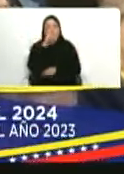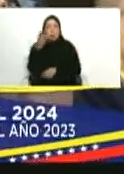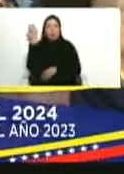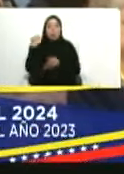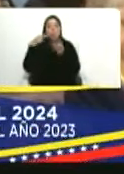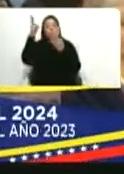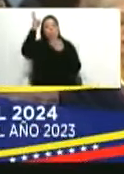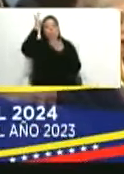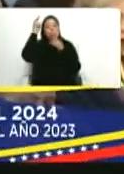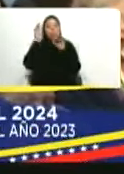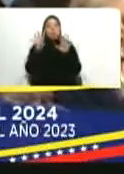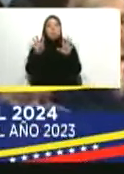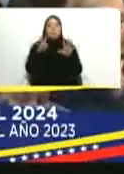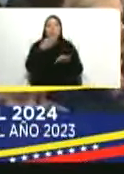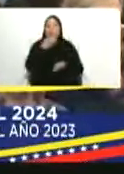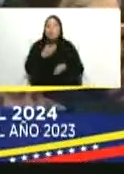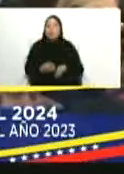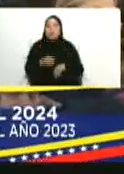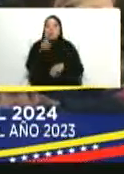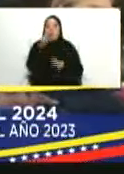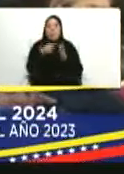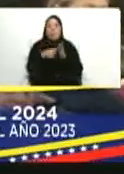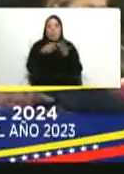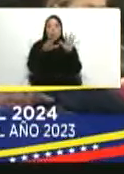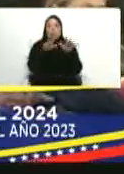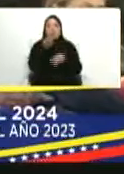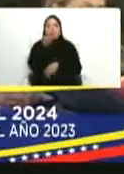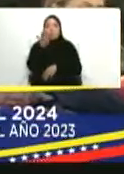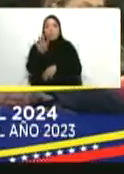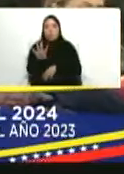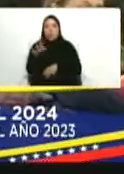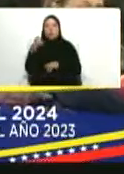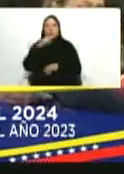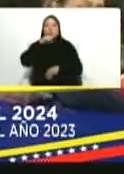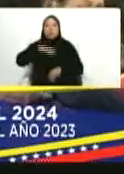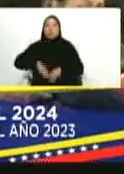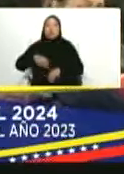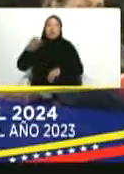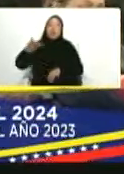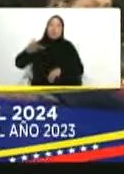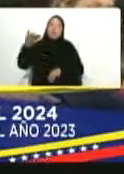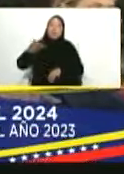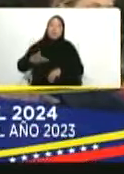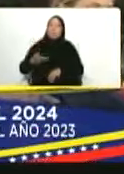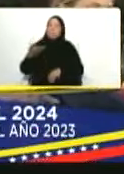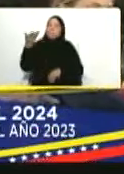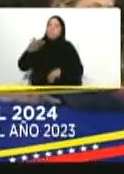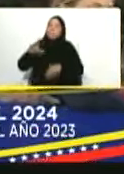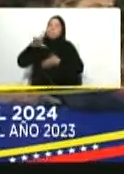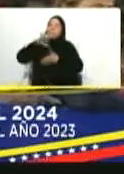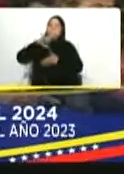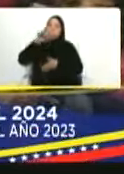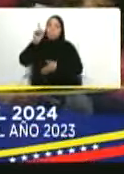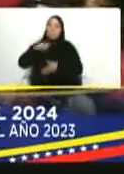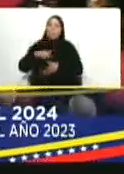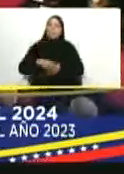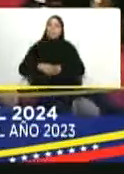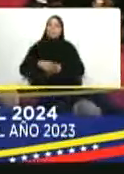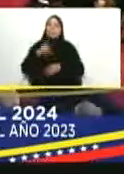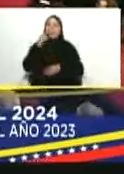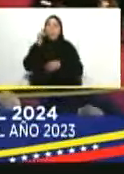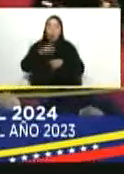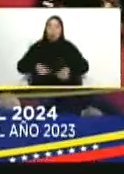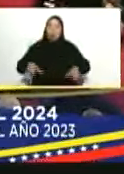el 9 de diciembre de 1824, un acontecimiento crucial en la historia latinoamericana. En aquel lugar,